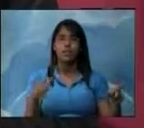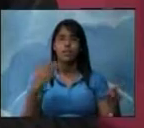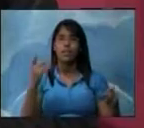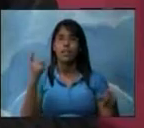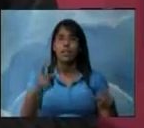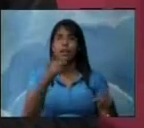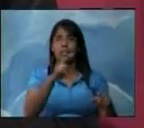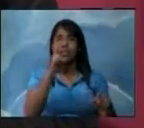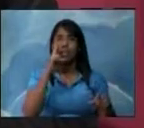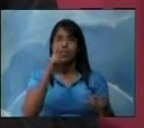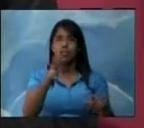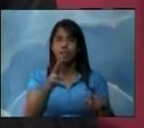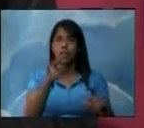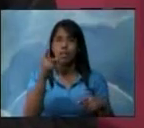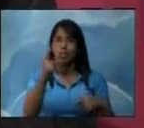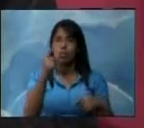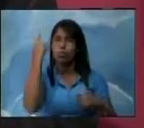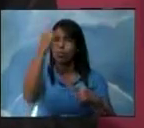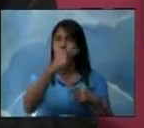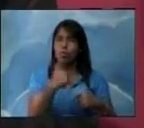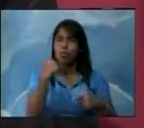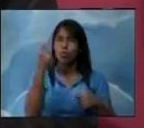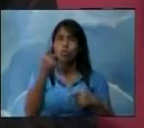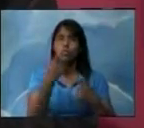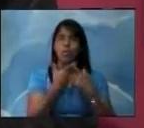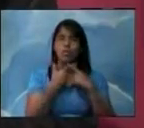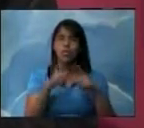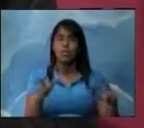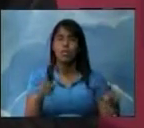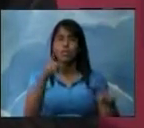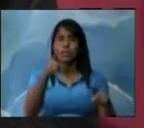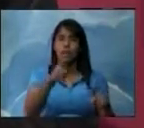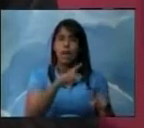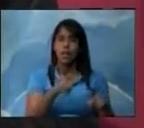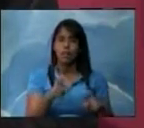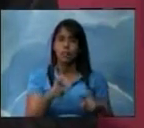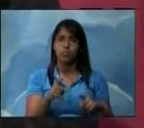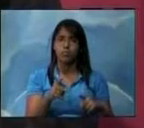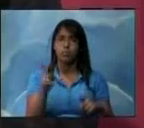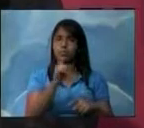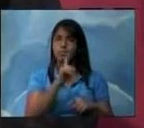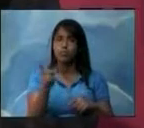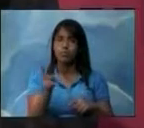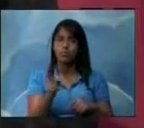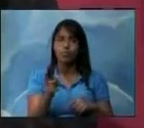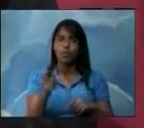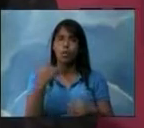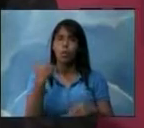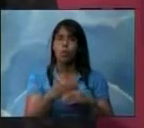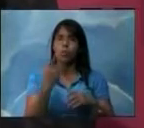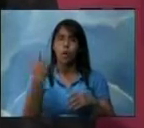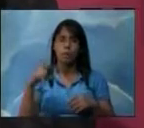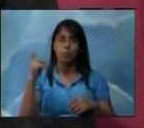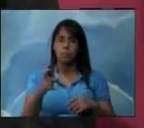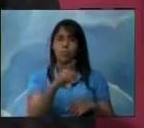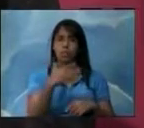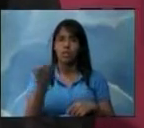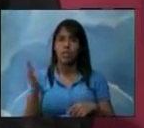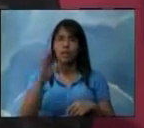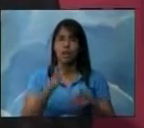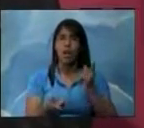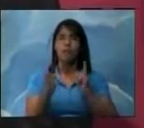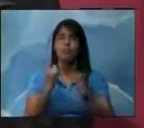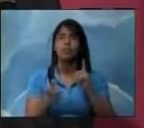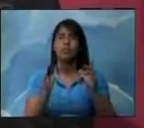la gente vea en usted su rostro diferente a ellos. No como hay personas que andan a